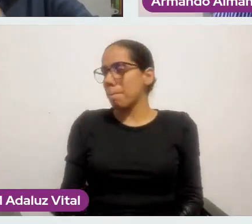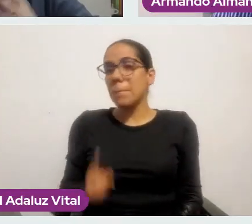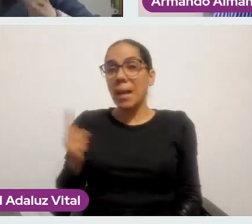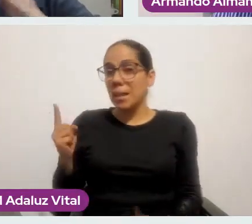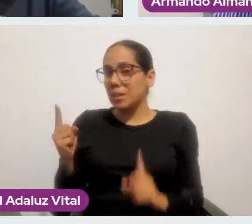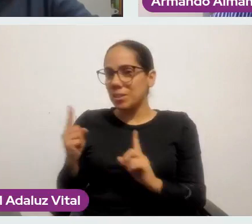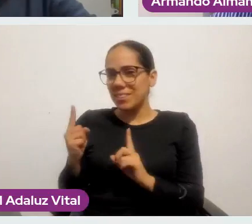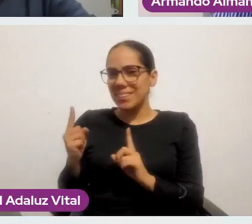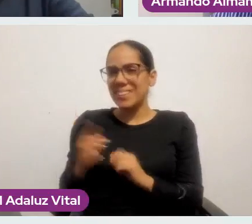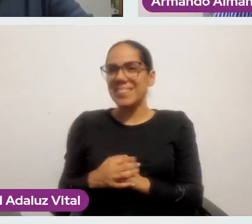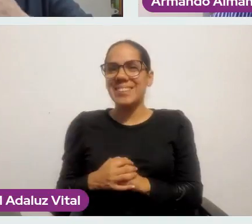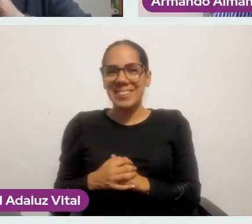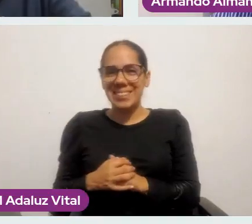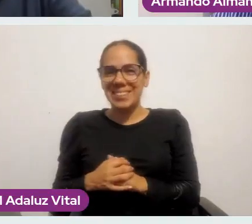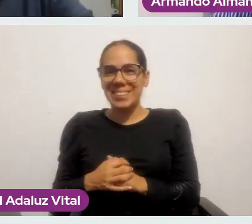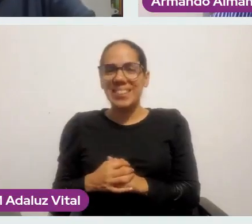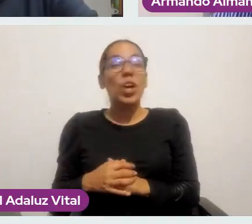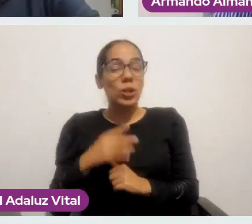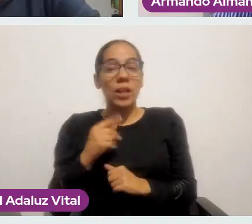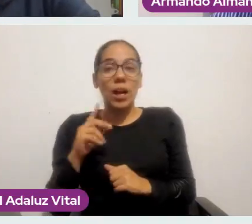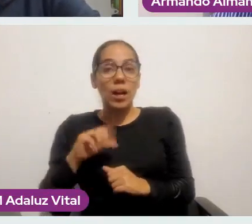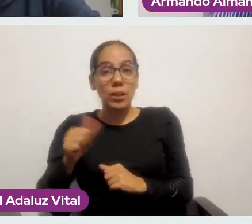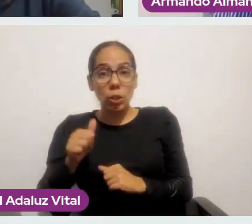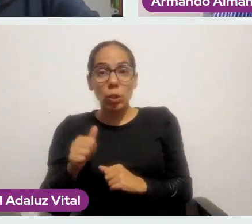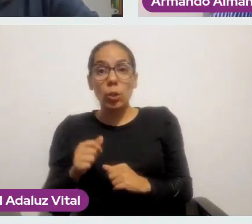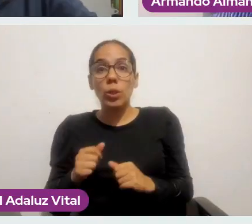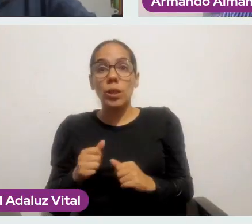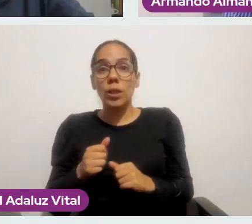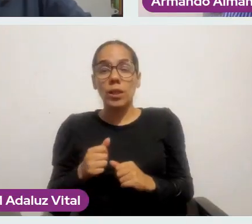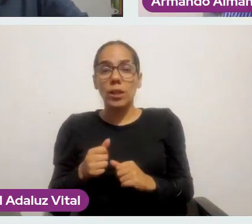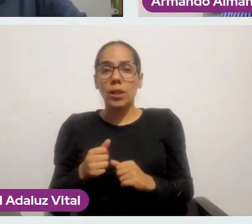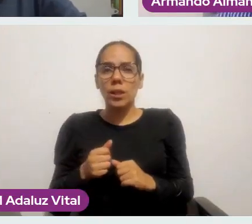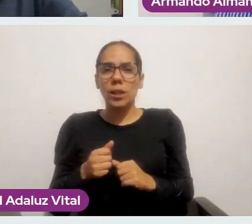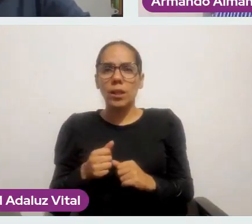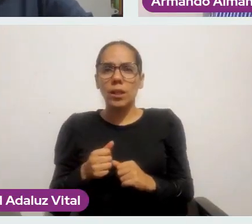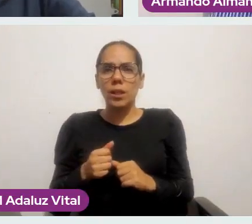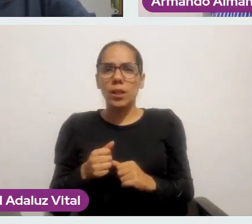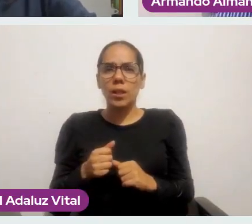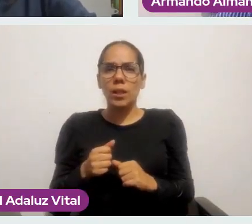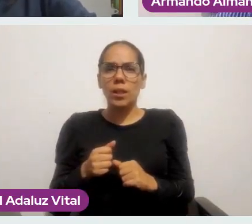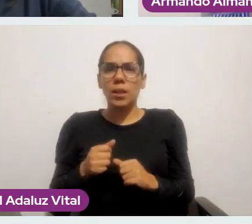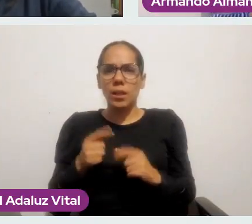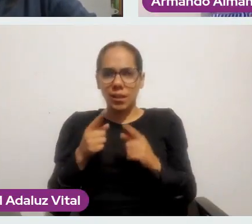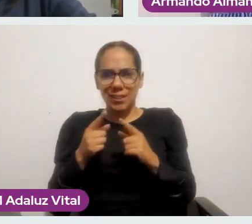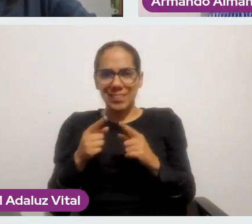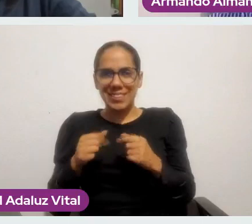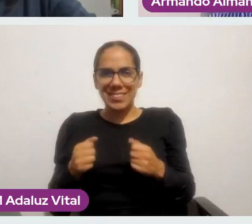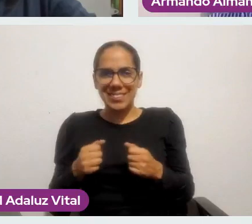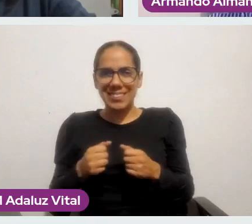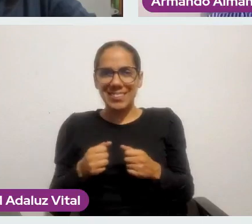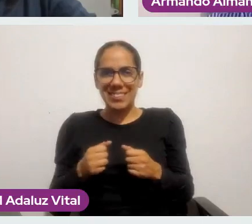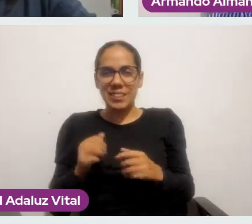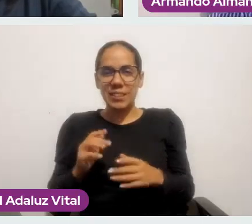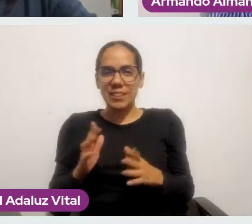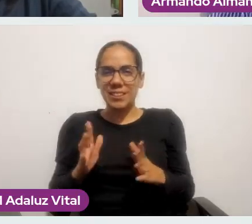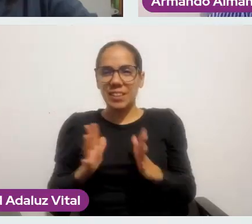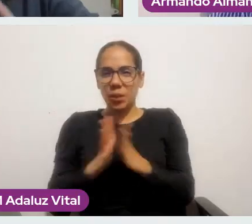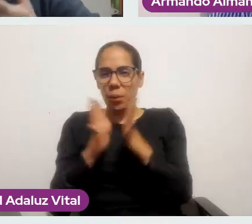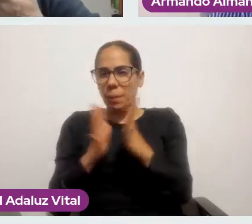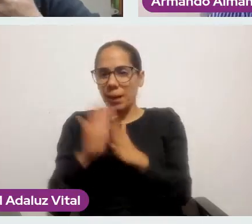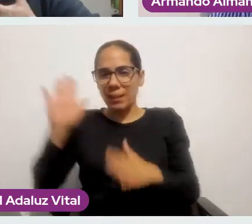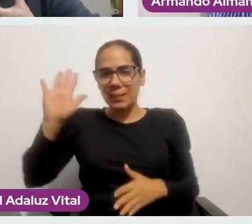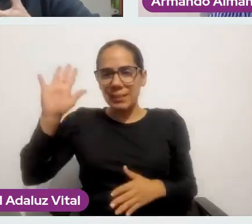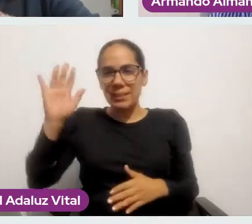hacer, un comentario ahorita lo que dice, ¿no? Si parte de Claro, cuidado sí, de la salud mental es